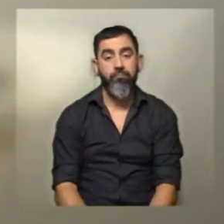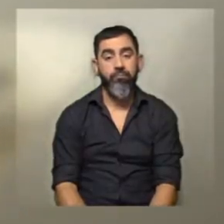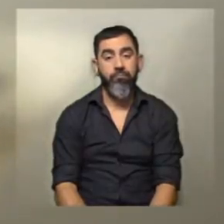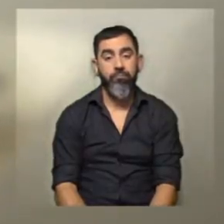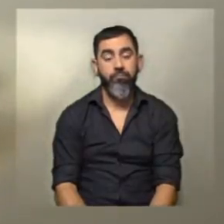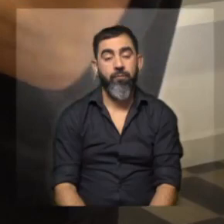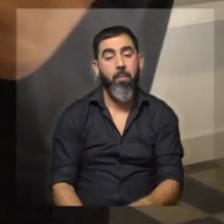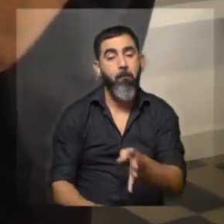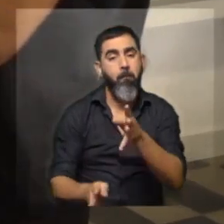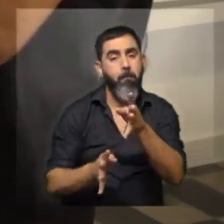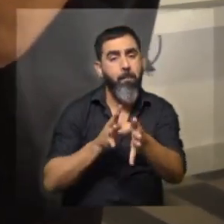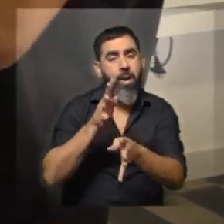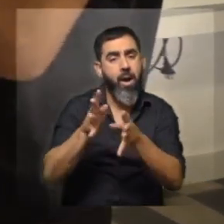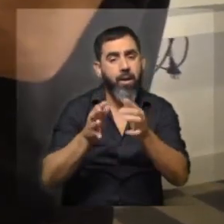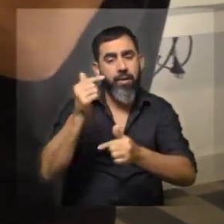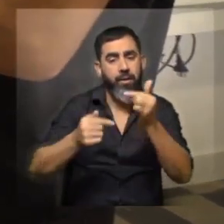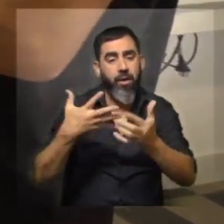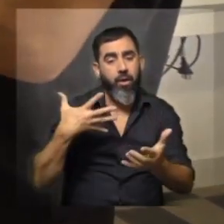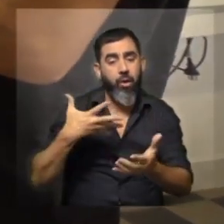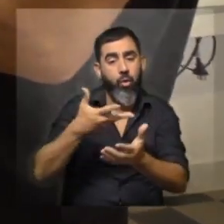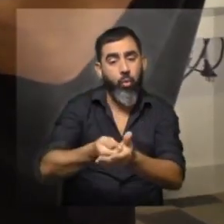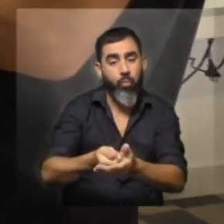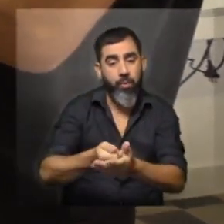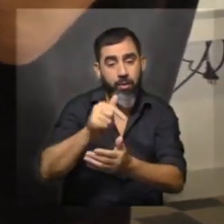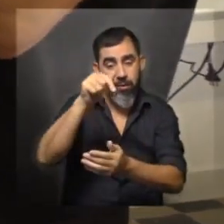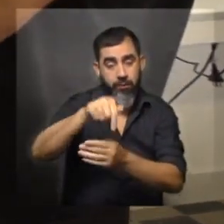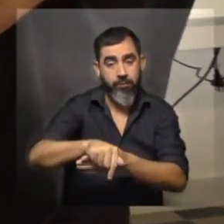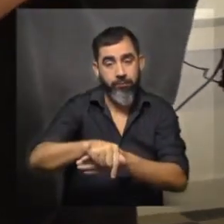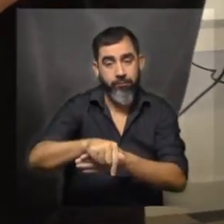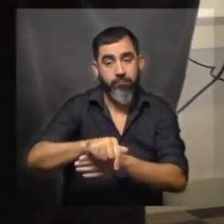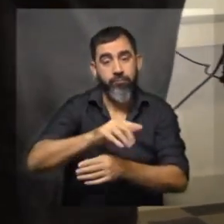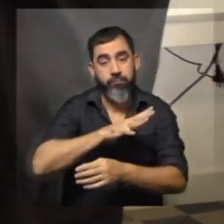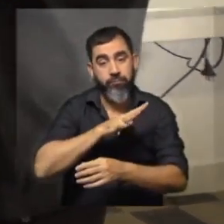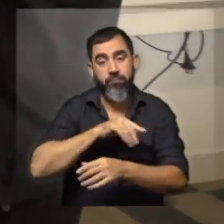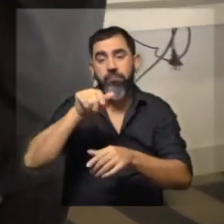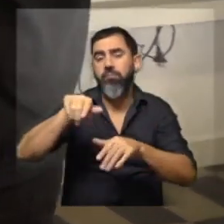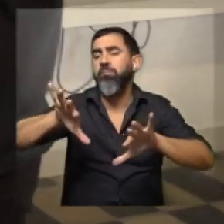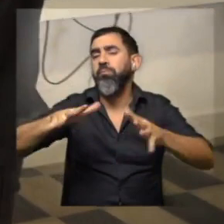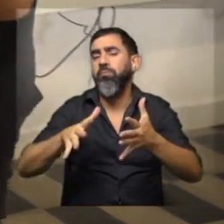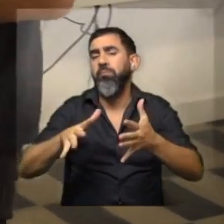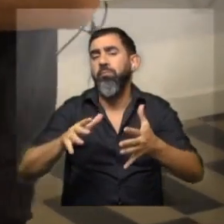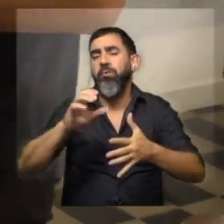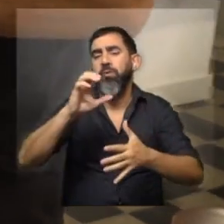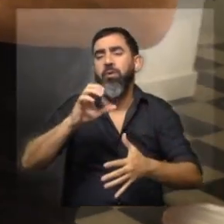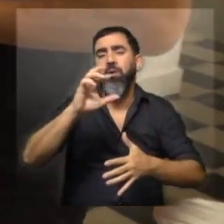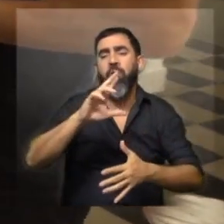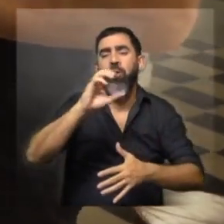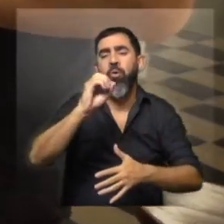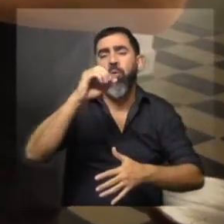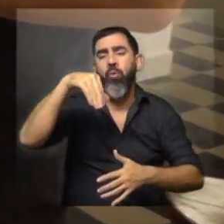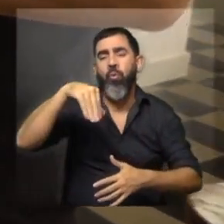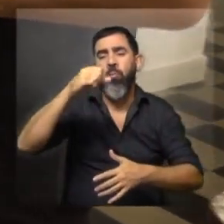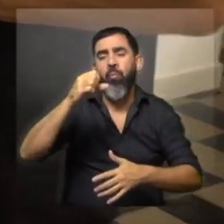Dentro de los equipos que se compraron para poner en marcha el CEFI, tenemos esto que es un... Esto es un cromatógrafo líquido de alta